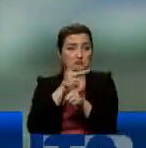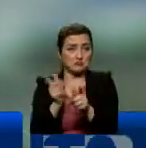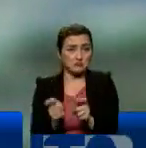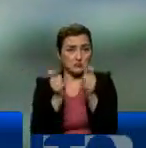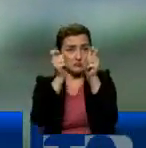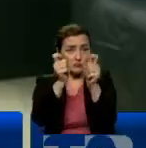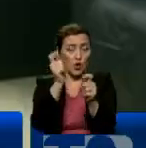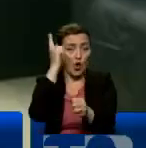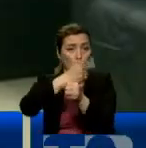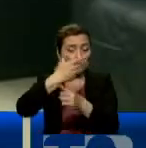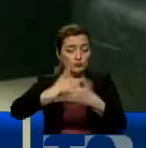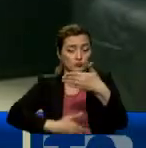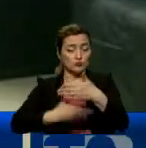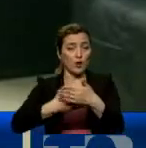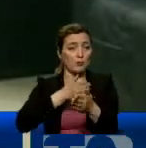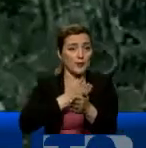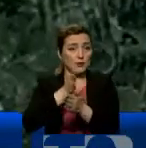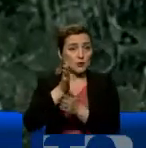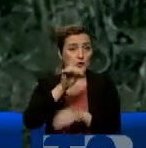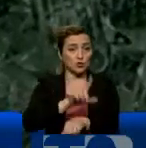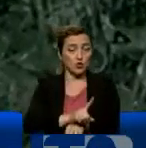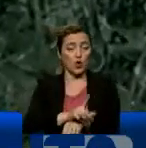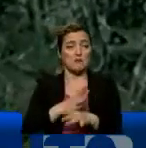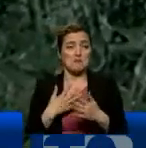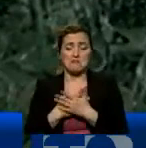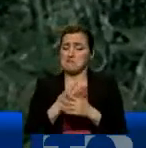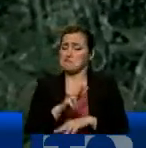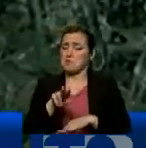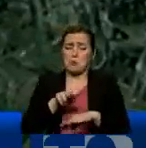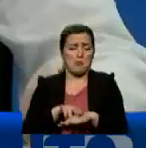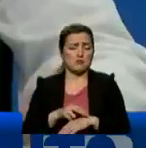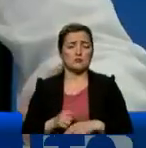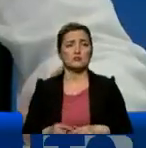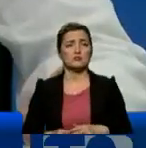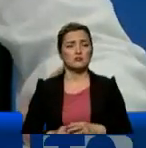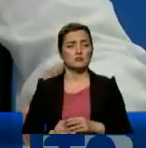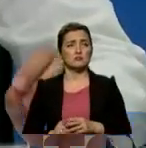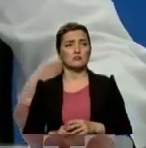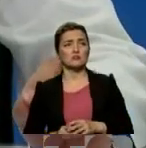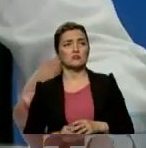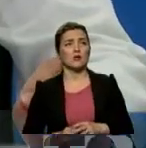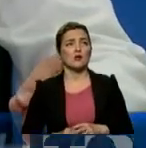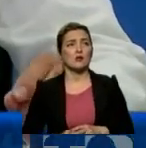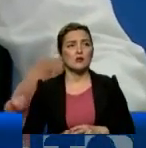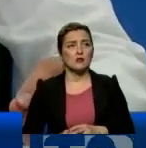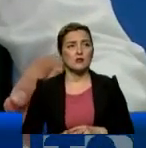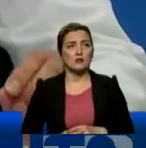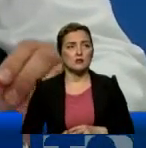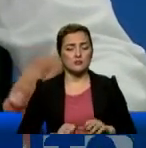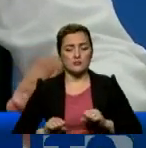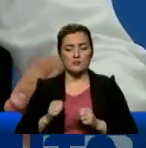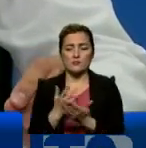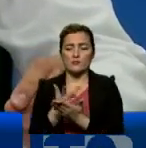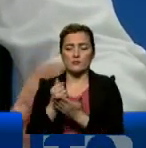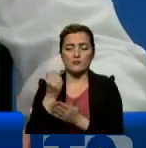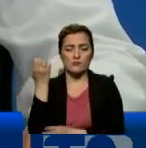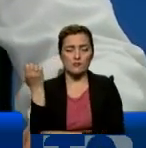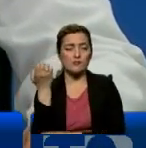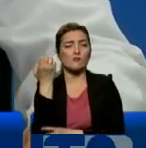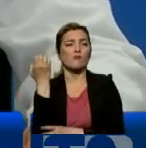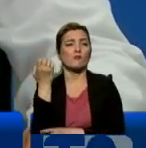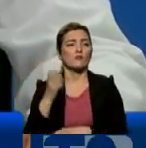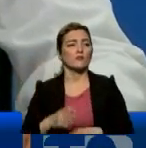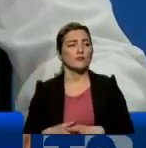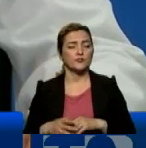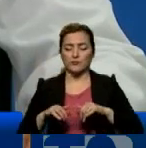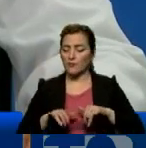a la prescripción médica y garantiza además el normal abastecimiento. Nosotros estamos generando compras emergentes para